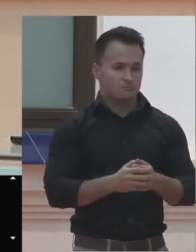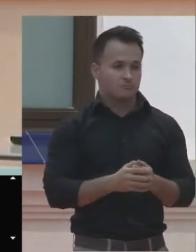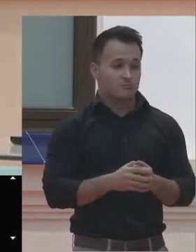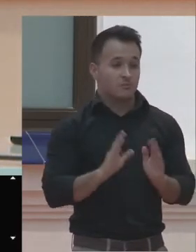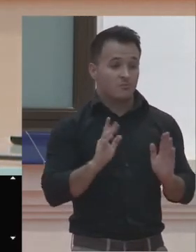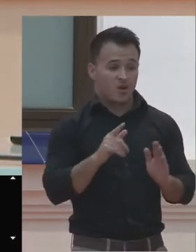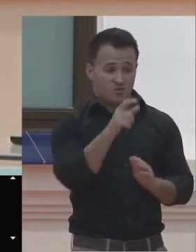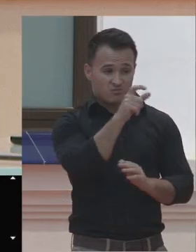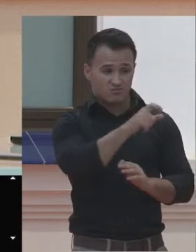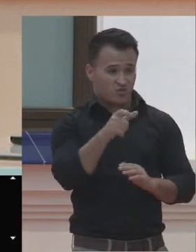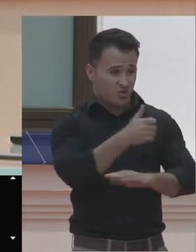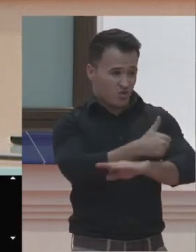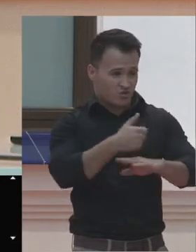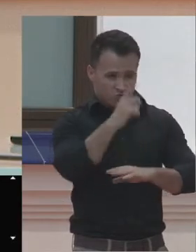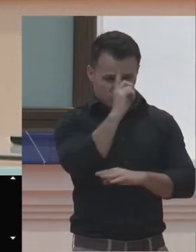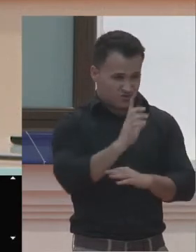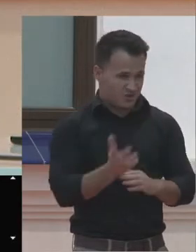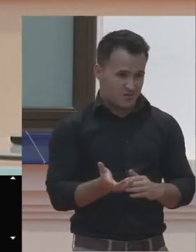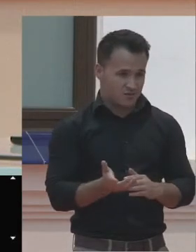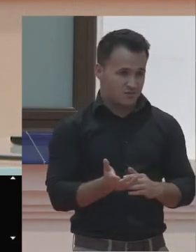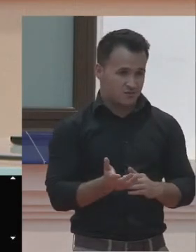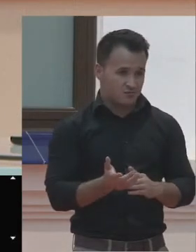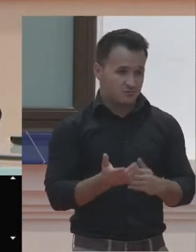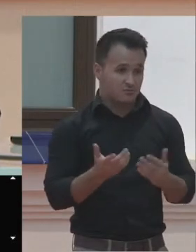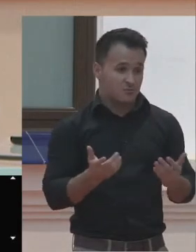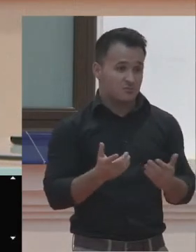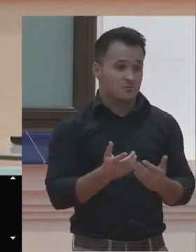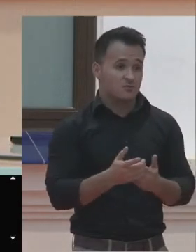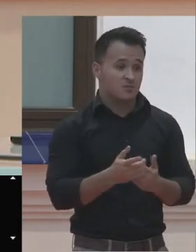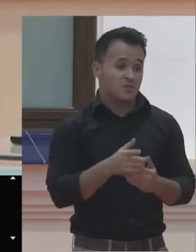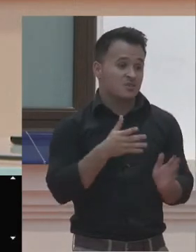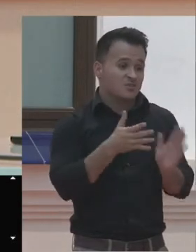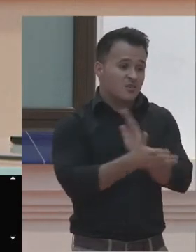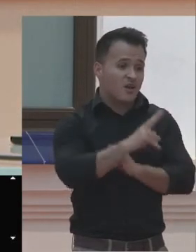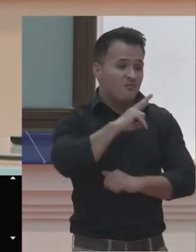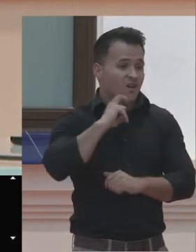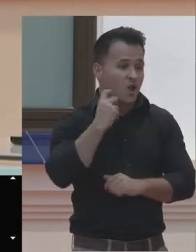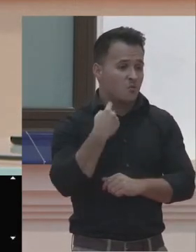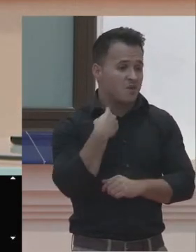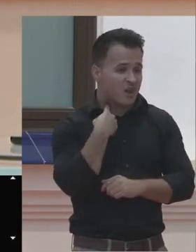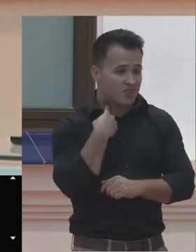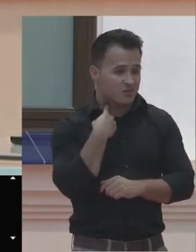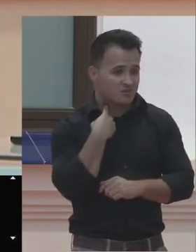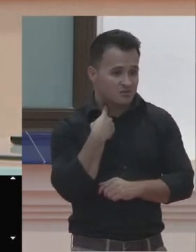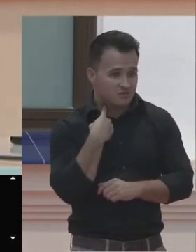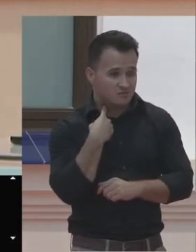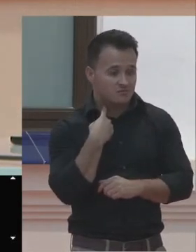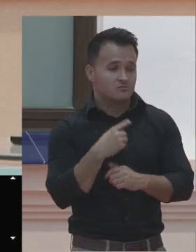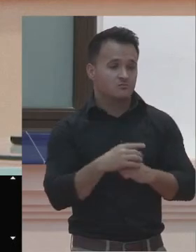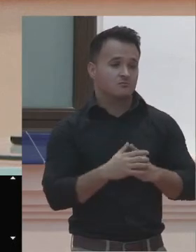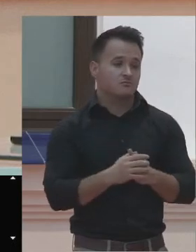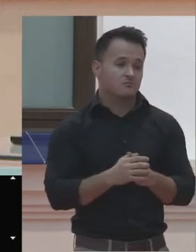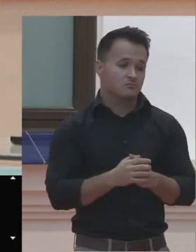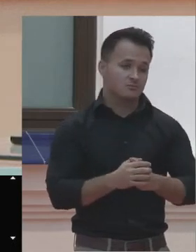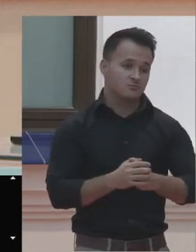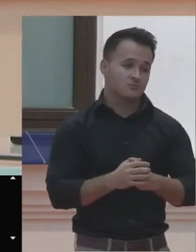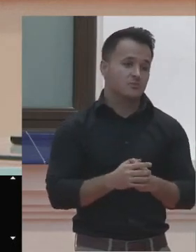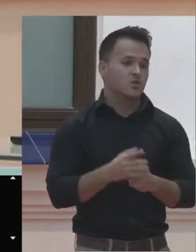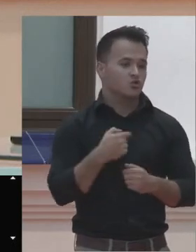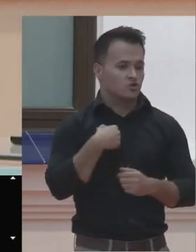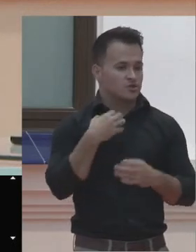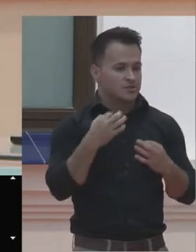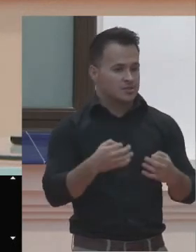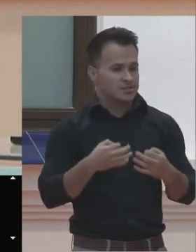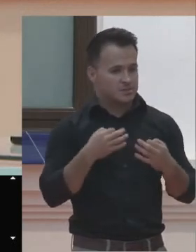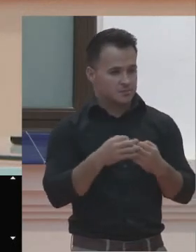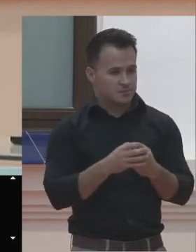tiene conocimiento de qué es la certificación, y ese conocimiento hace perder valor a la certificación también de cara a la empresa. Yo siempre